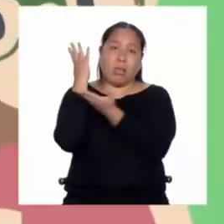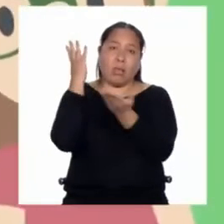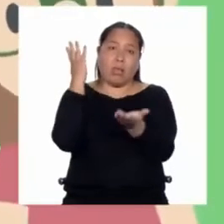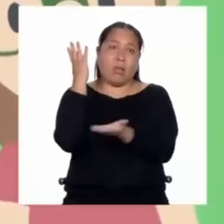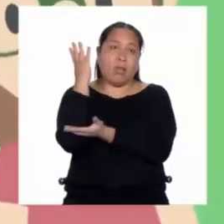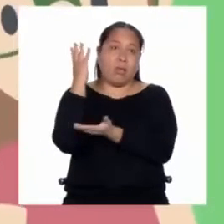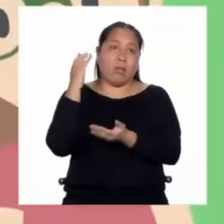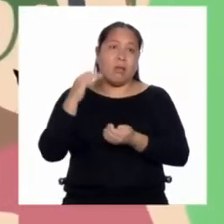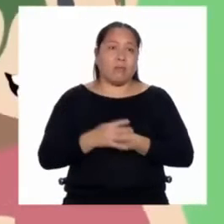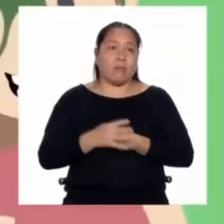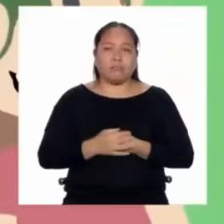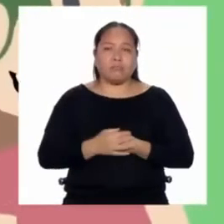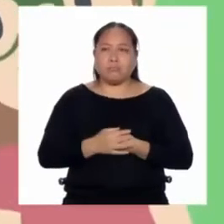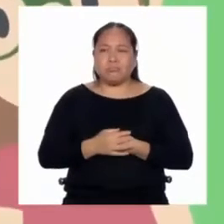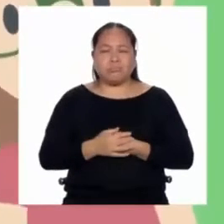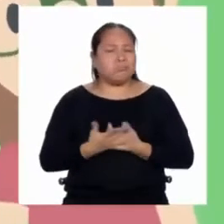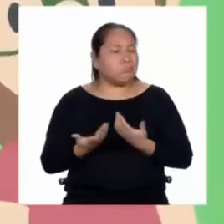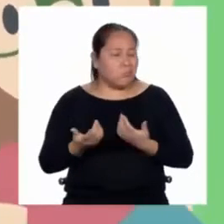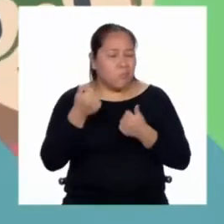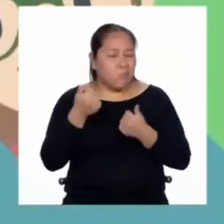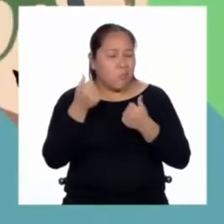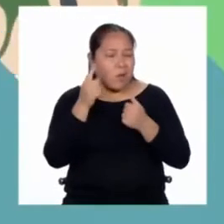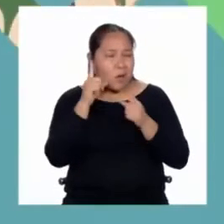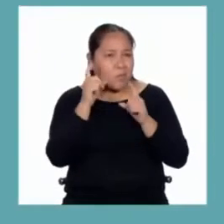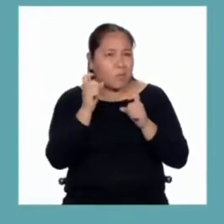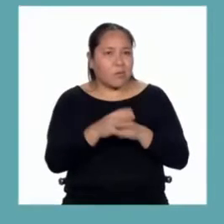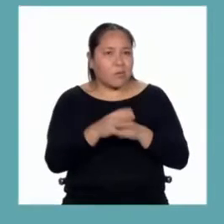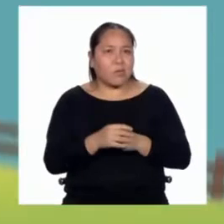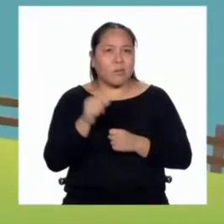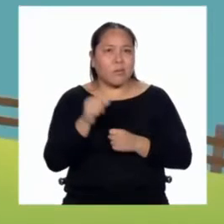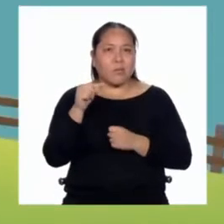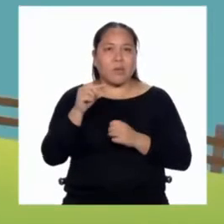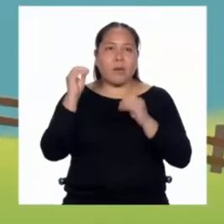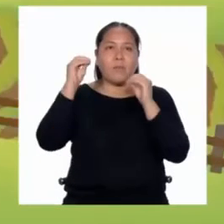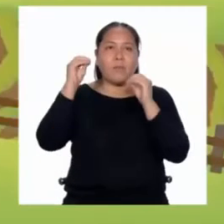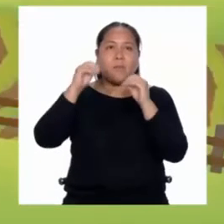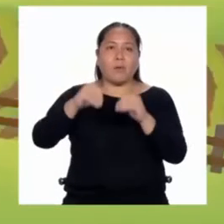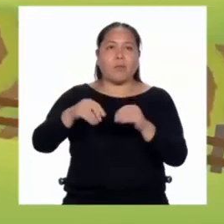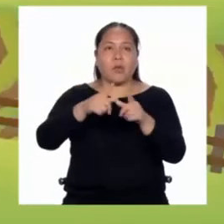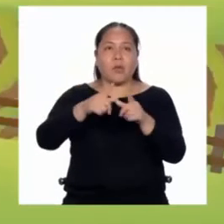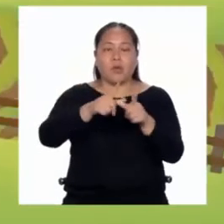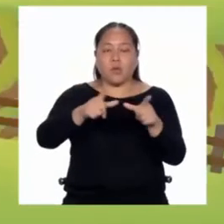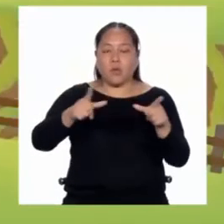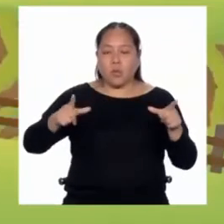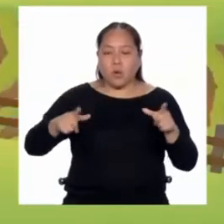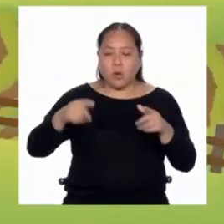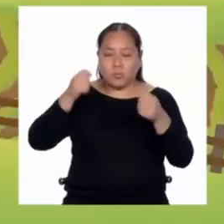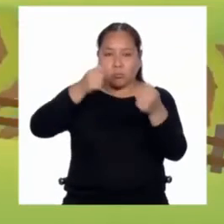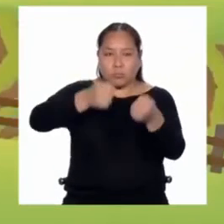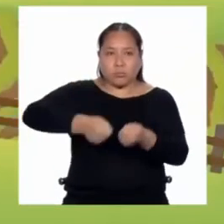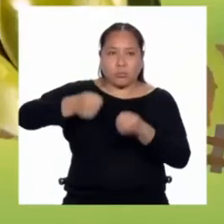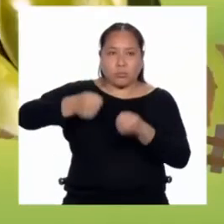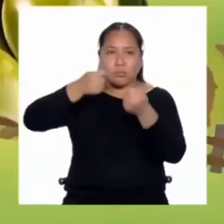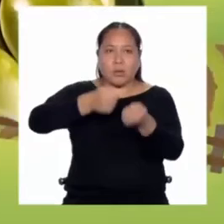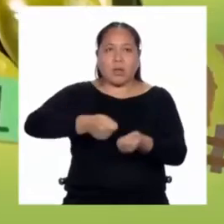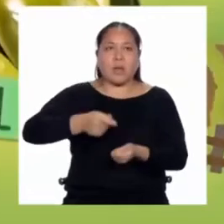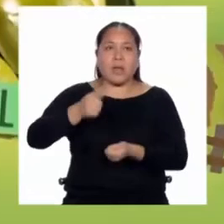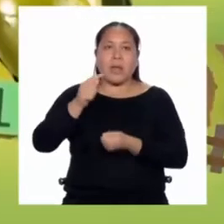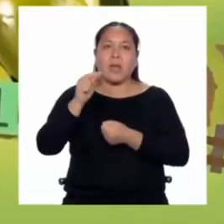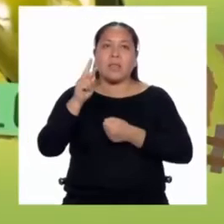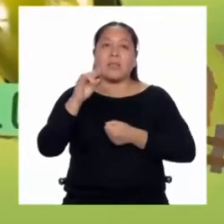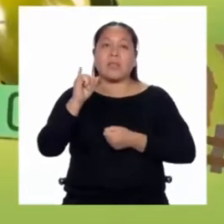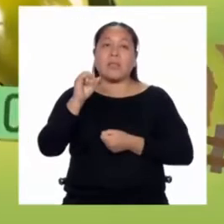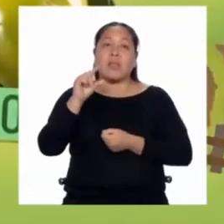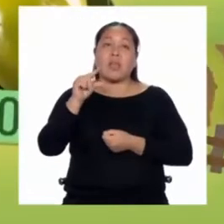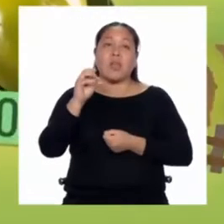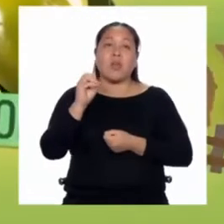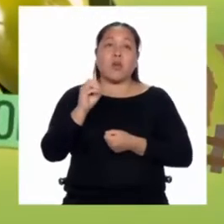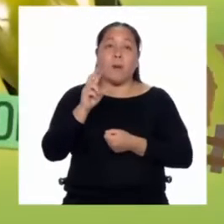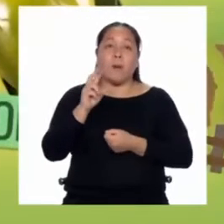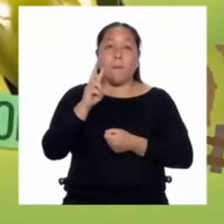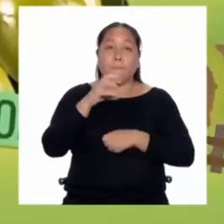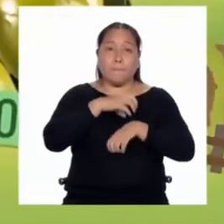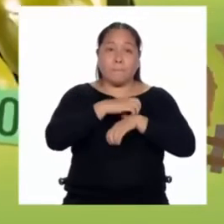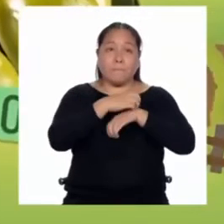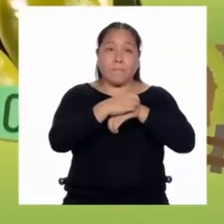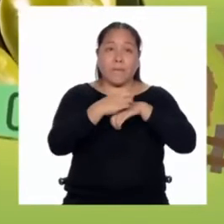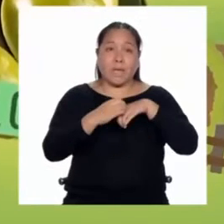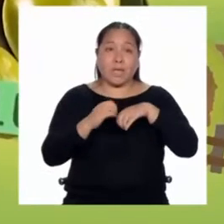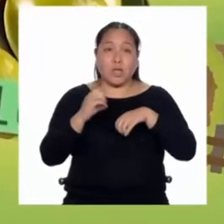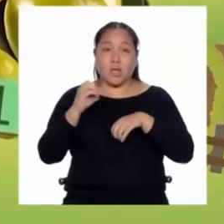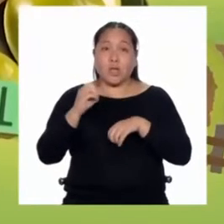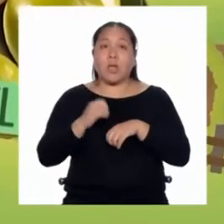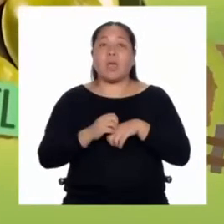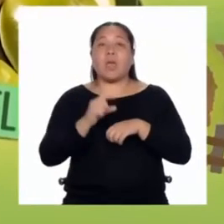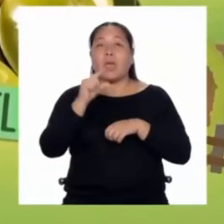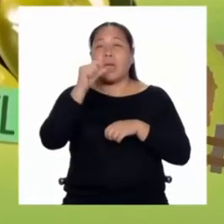qué? Buena pregunta, Helga. Pues para crear campos de cultivos de trigo, vid y olivo, y también zonas de pasto para